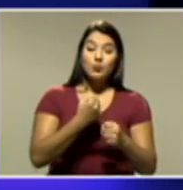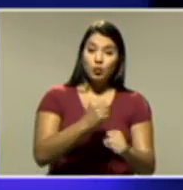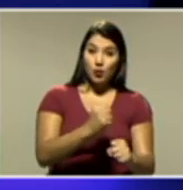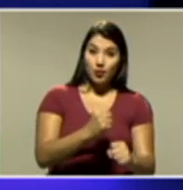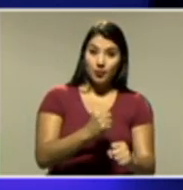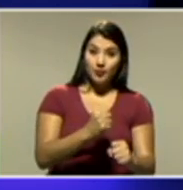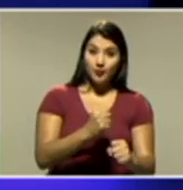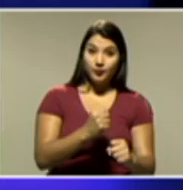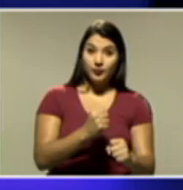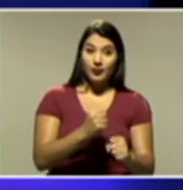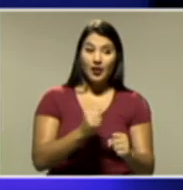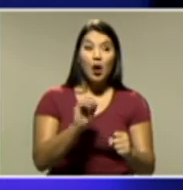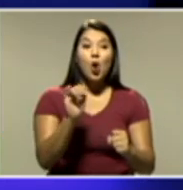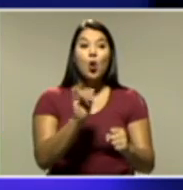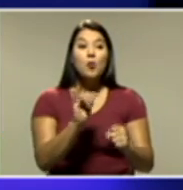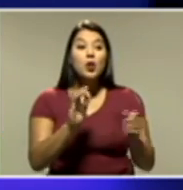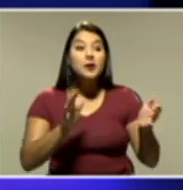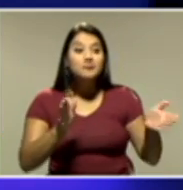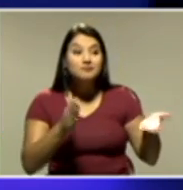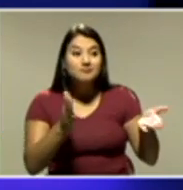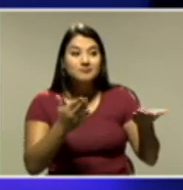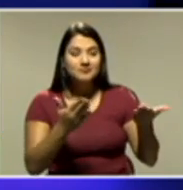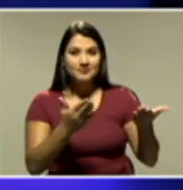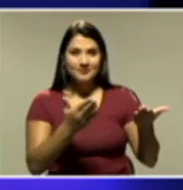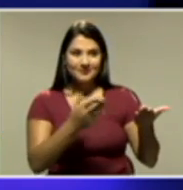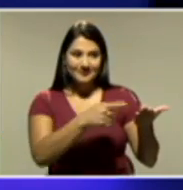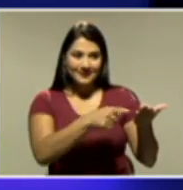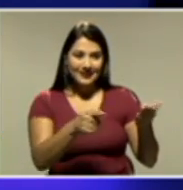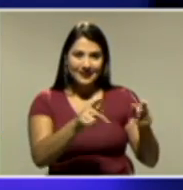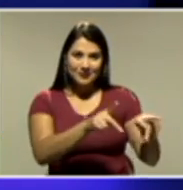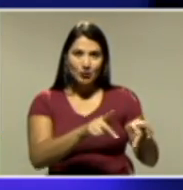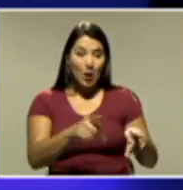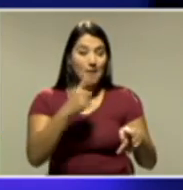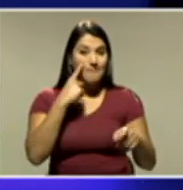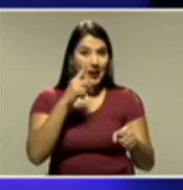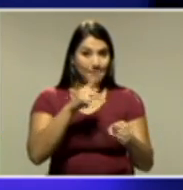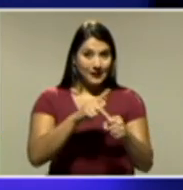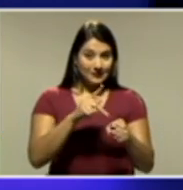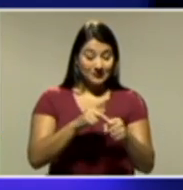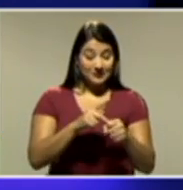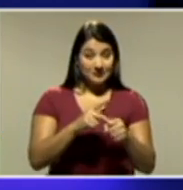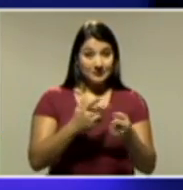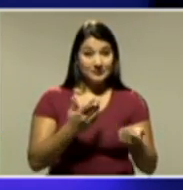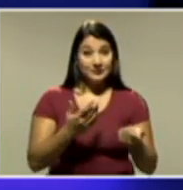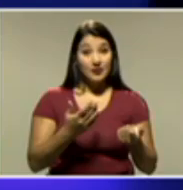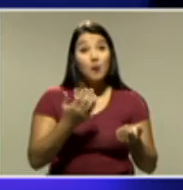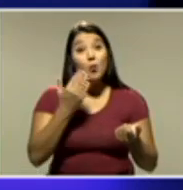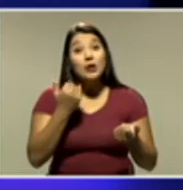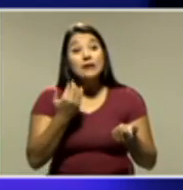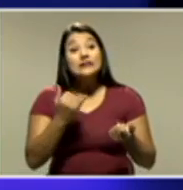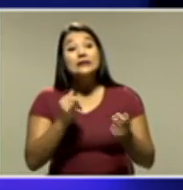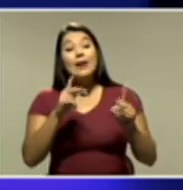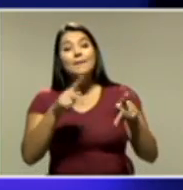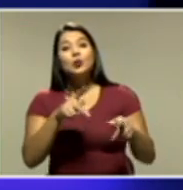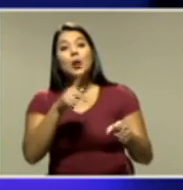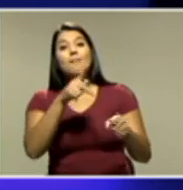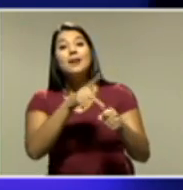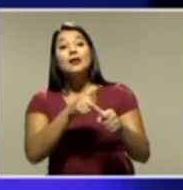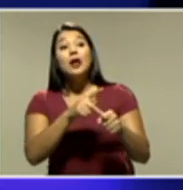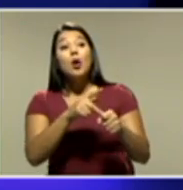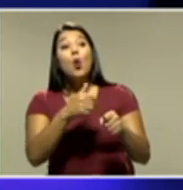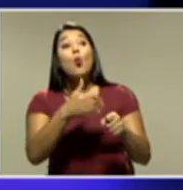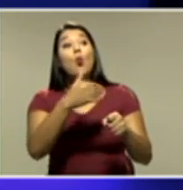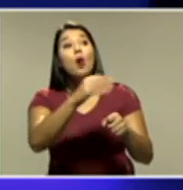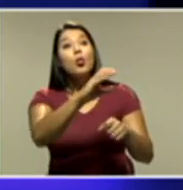a esa participación por lo menos quienes participen van a poder encontrar en ese